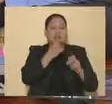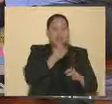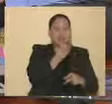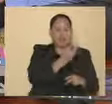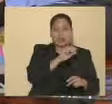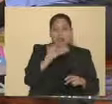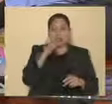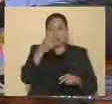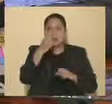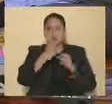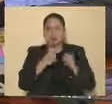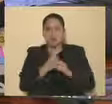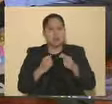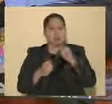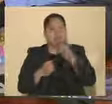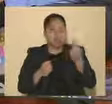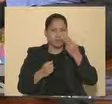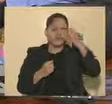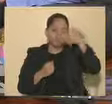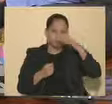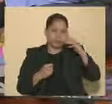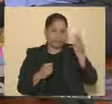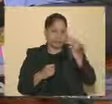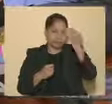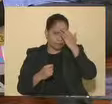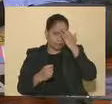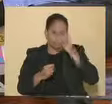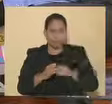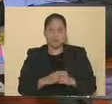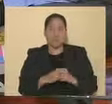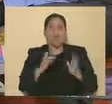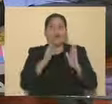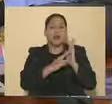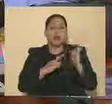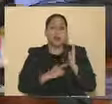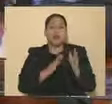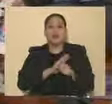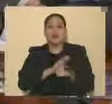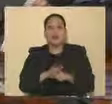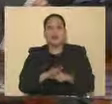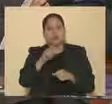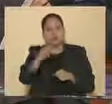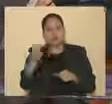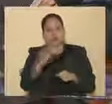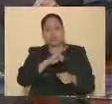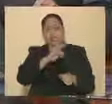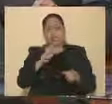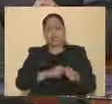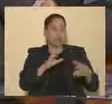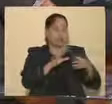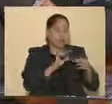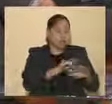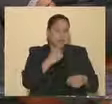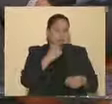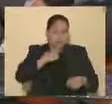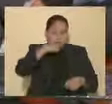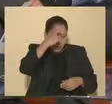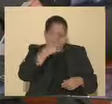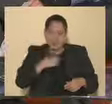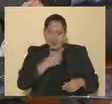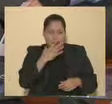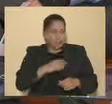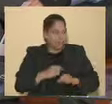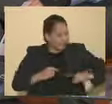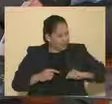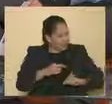6 años sí debe de saber. La regla es hacerlo de manera natural, no espantarnos, no regañar